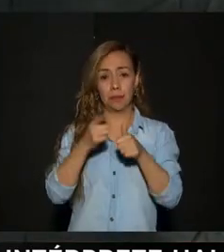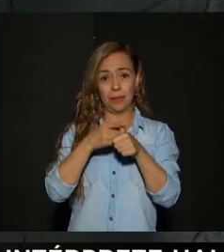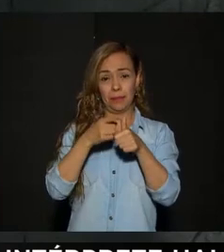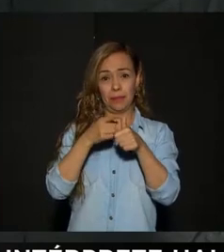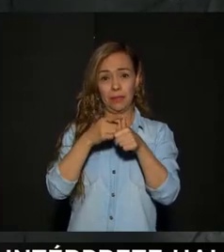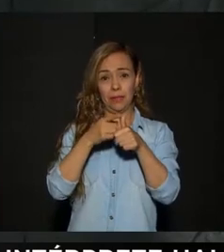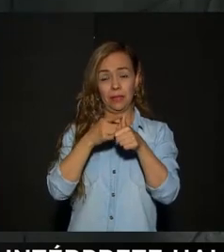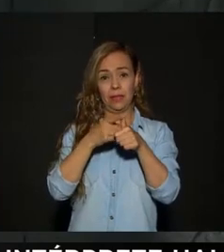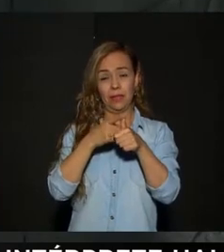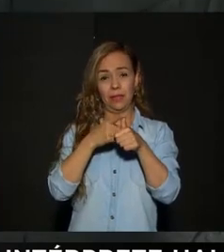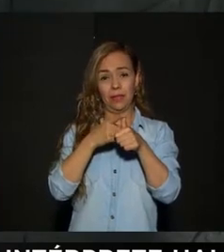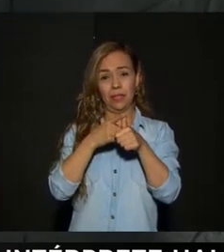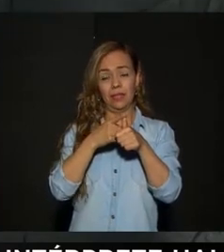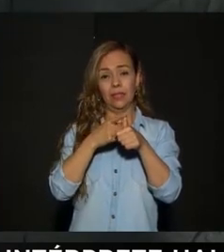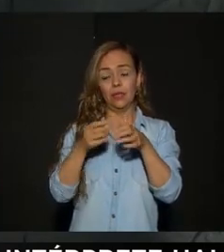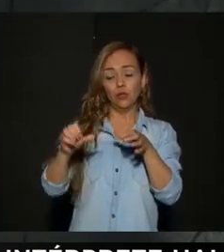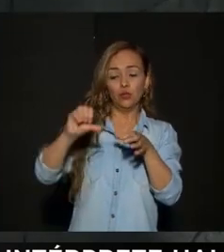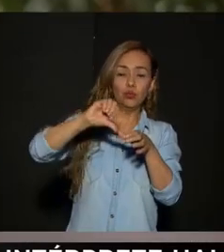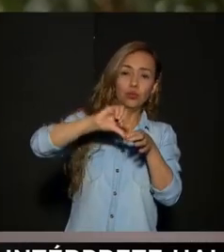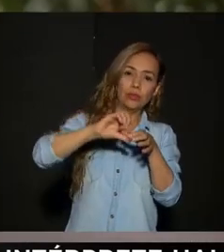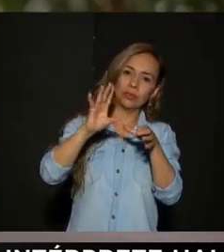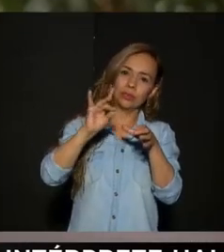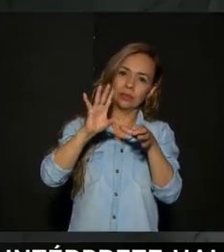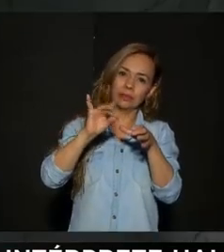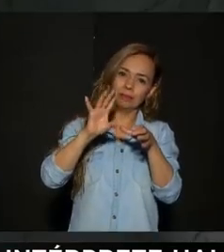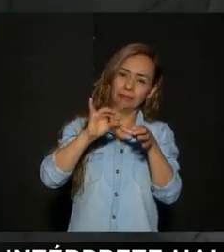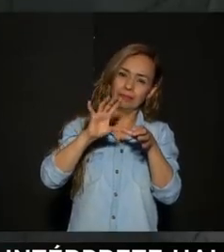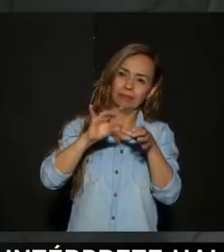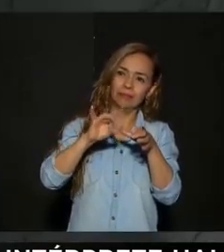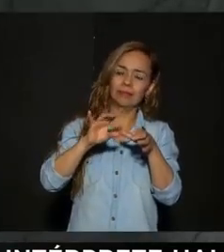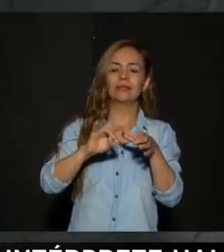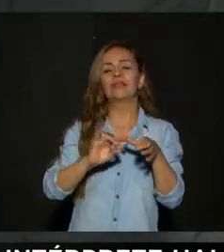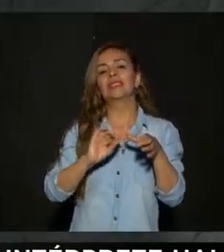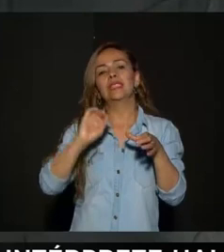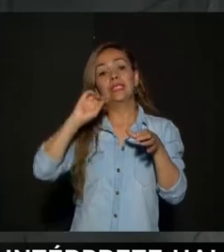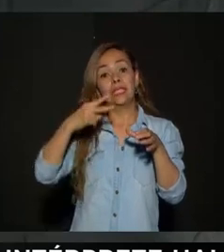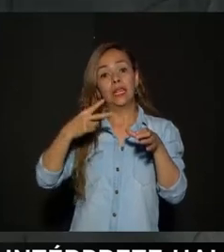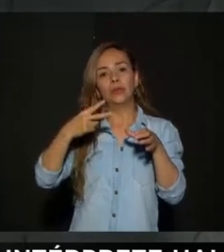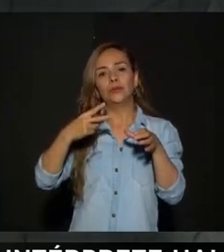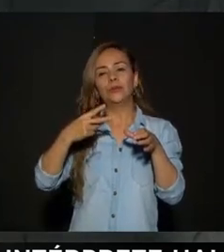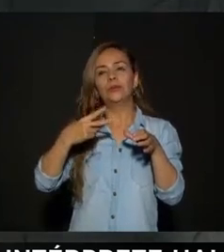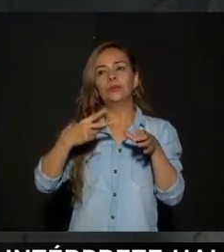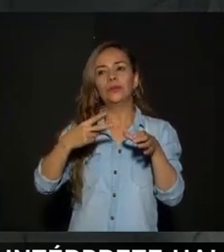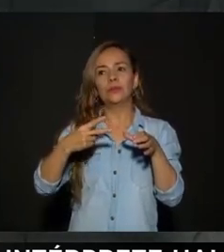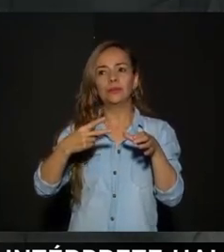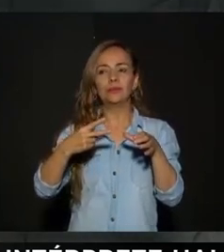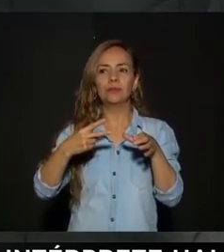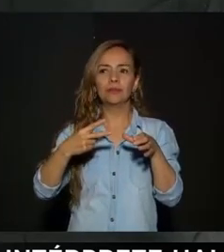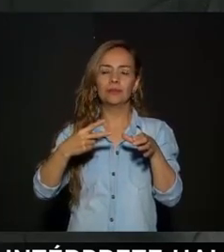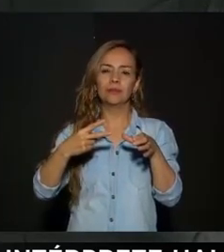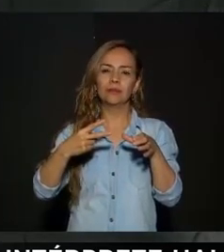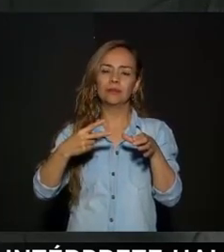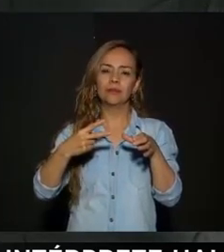Primero echamos todo el colbón aquí, vamos a echarle la media